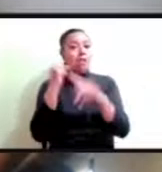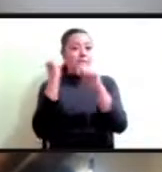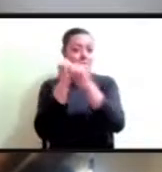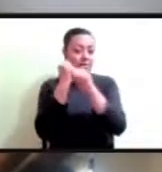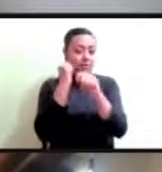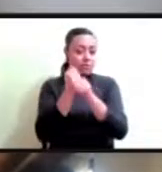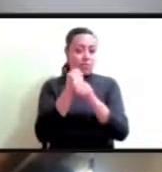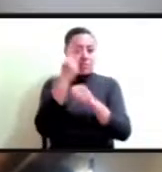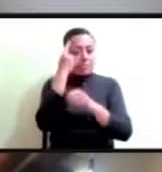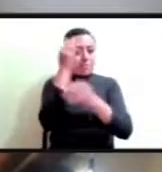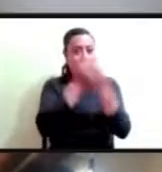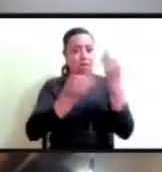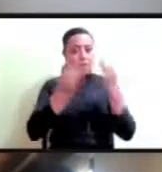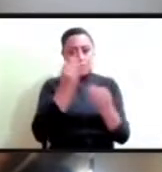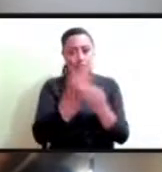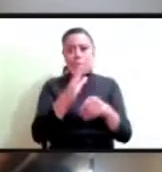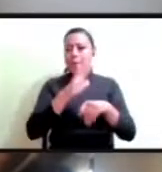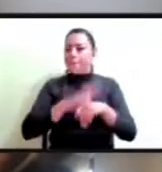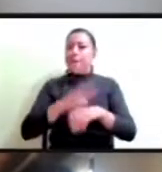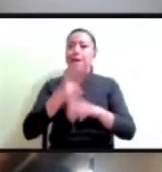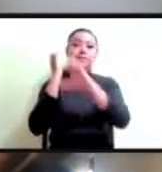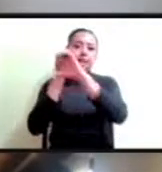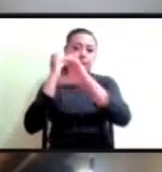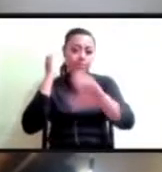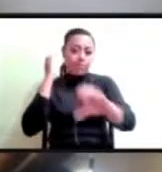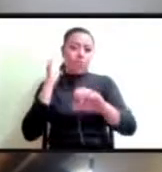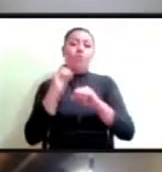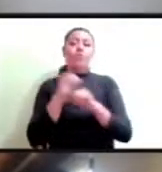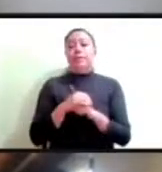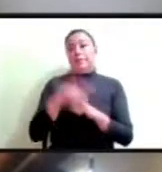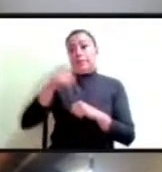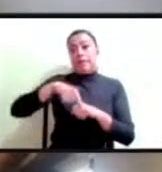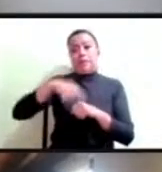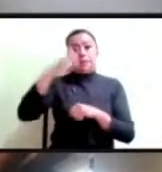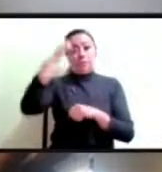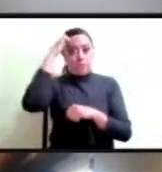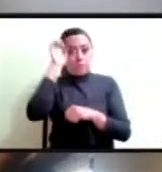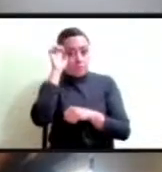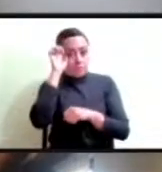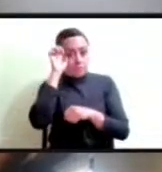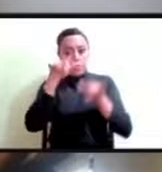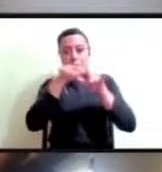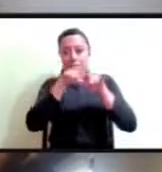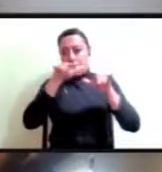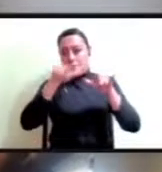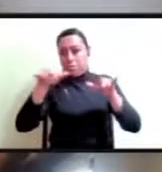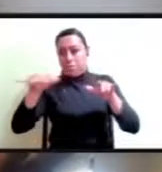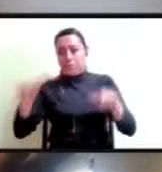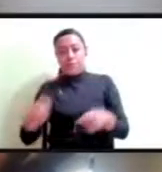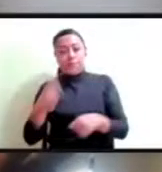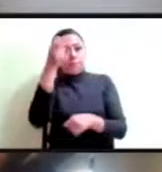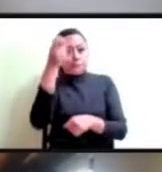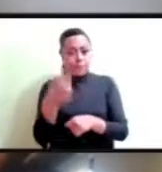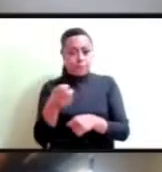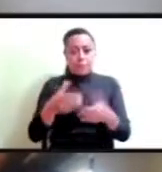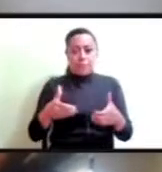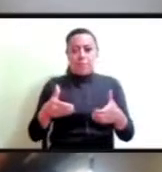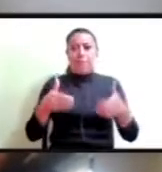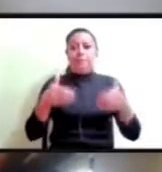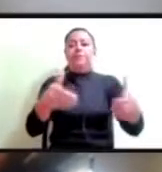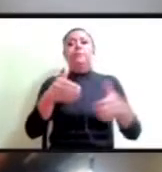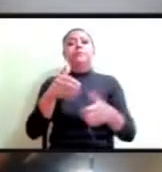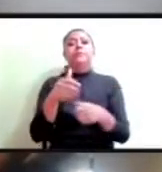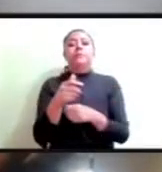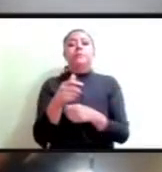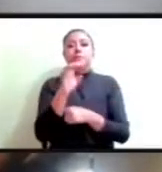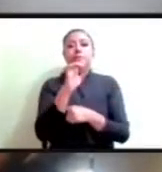principalmente camiones y autobuses, que son estacionados en la zona, siendo la avenida El Rosario la vialidad